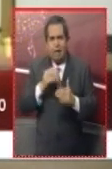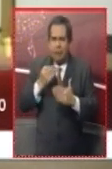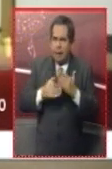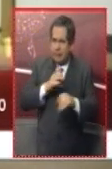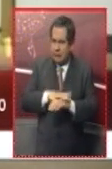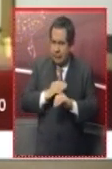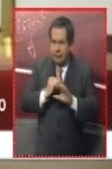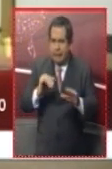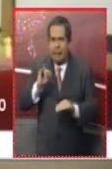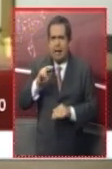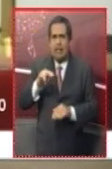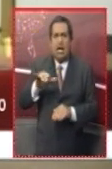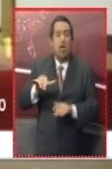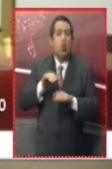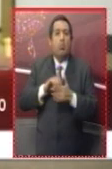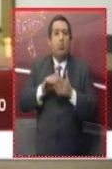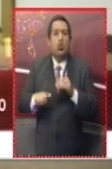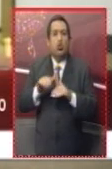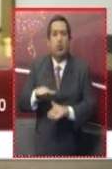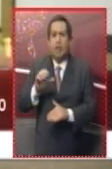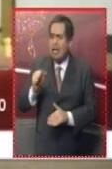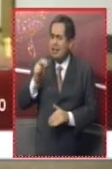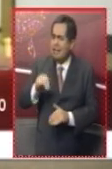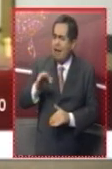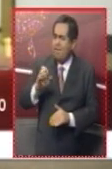INAI sobre el caso San Fernando.